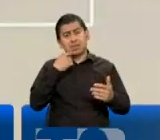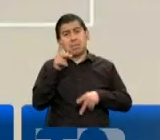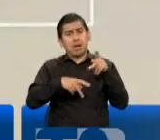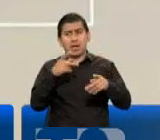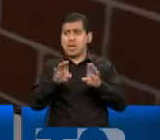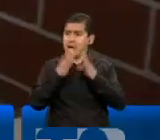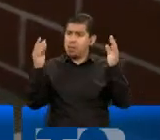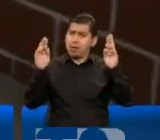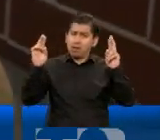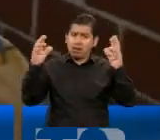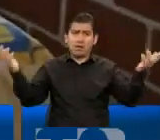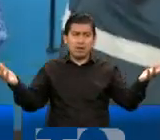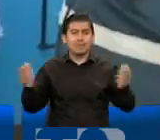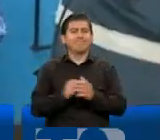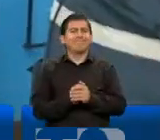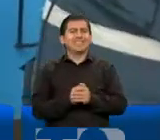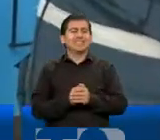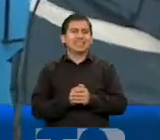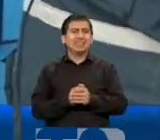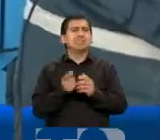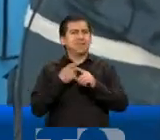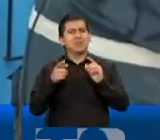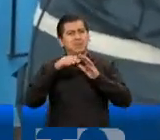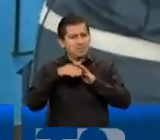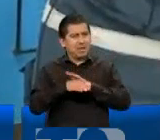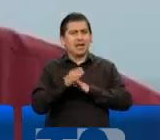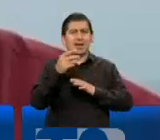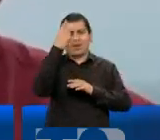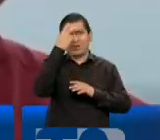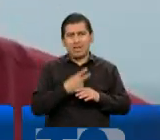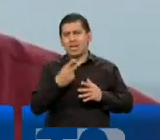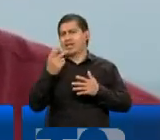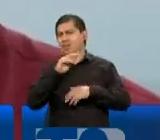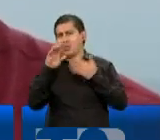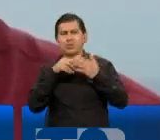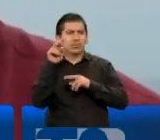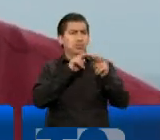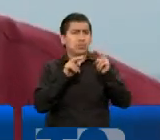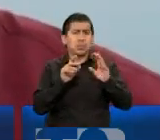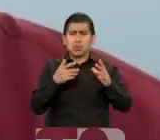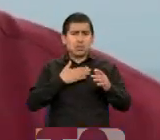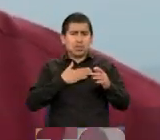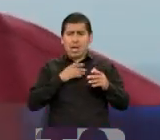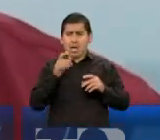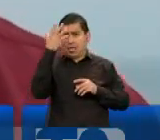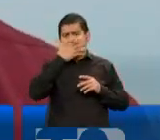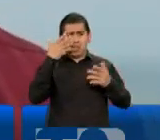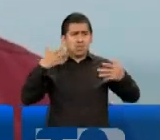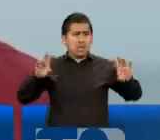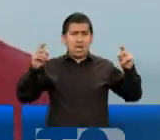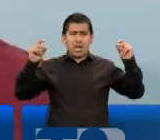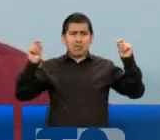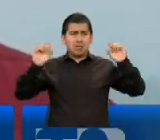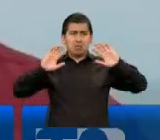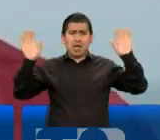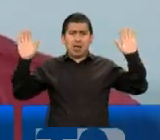de las playas al tiempo que se cumplen inspecciones de locales y hoteles nuestra gente preparada con todas las normas de seguridad